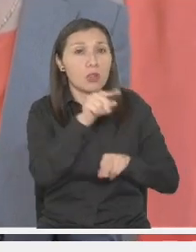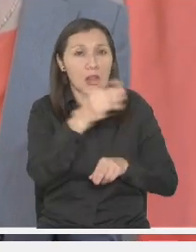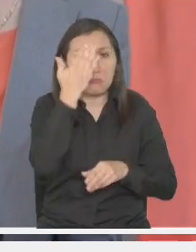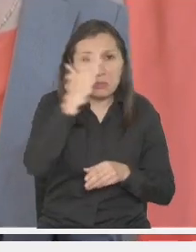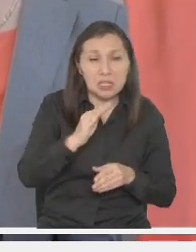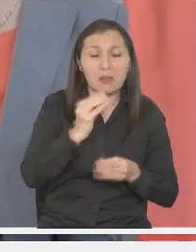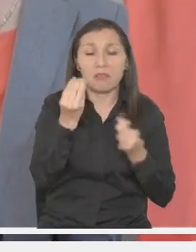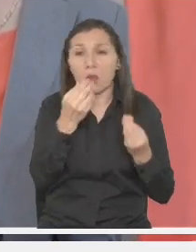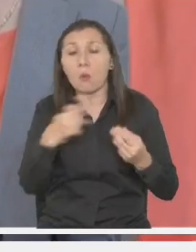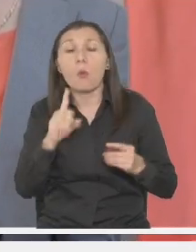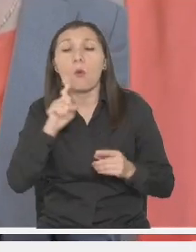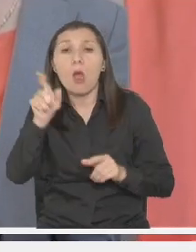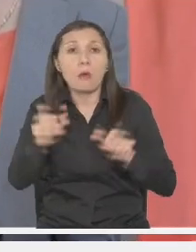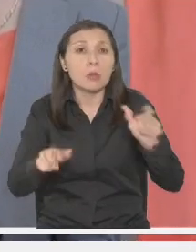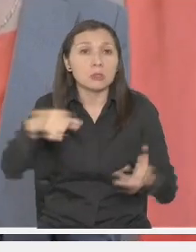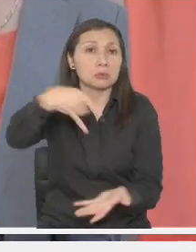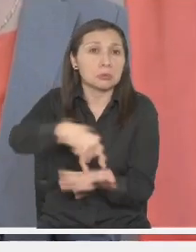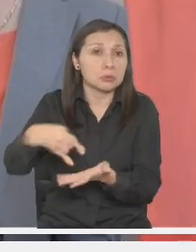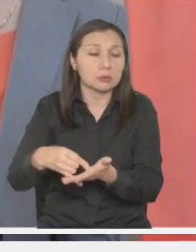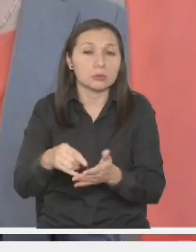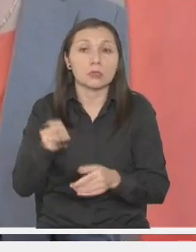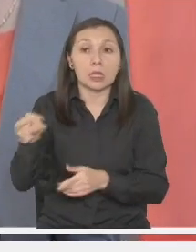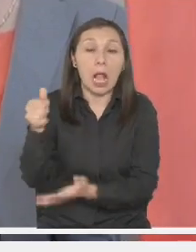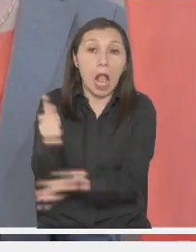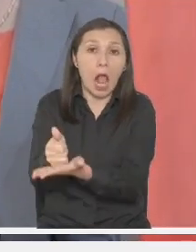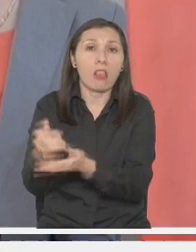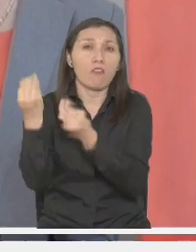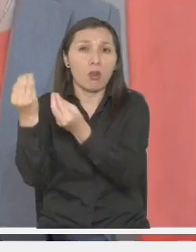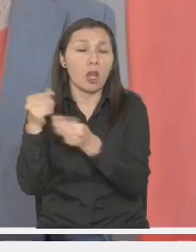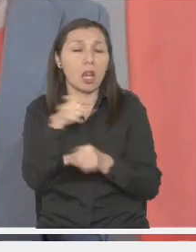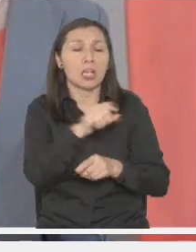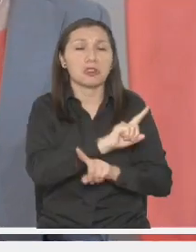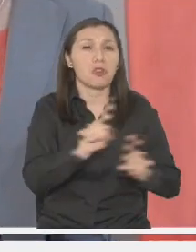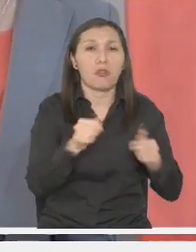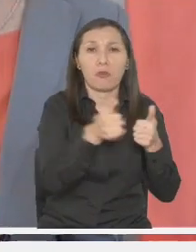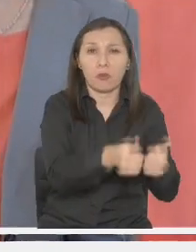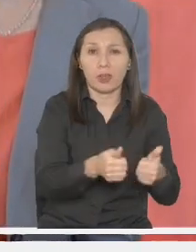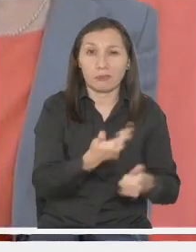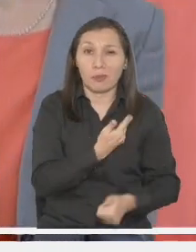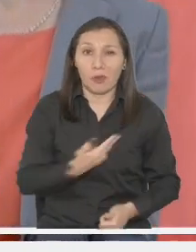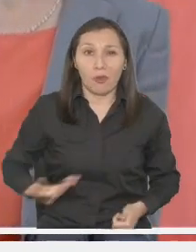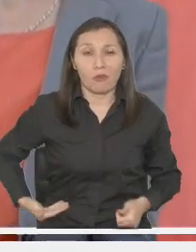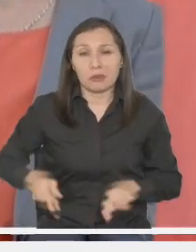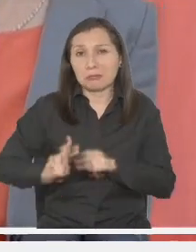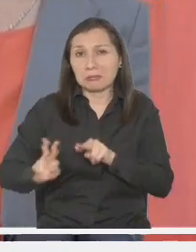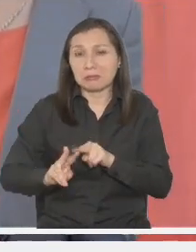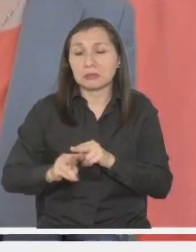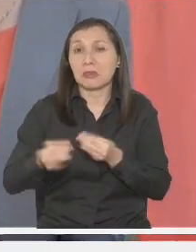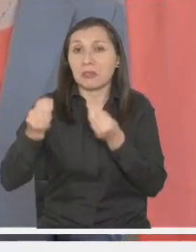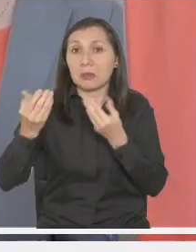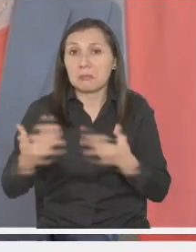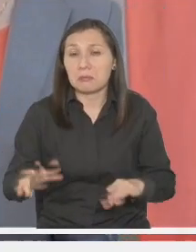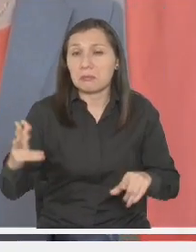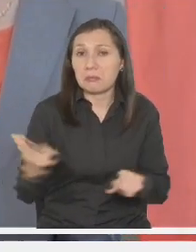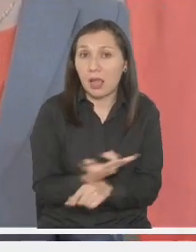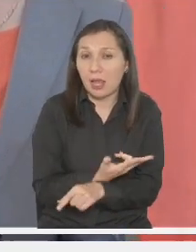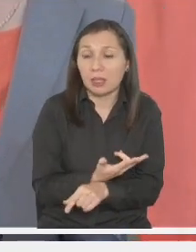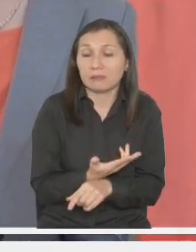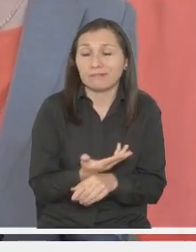parlamentario, a que este alcalde es bueno y este no, a que el gobierno lo hace de tal o cual manera,